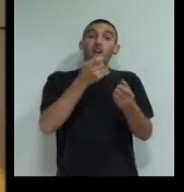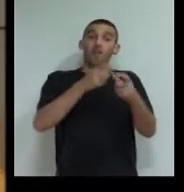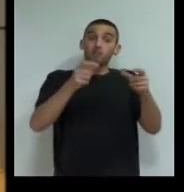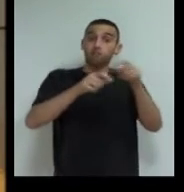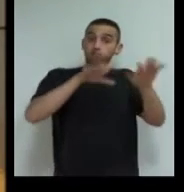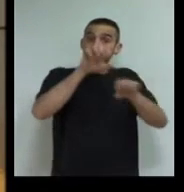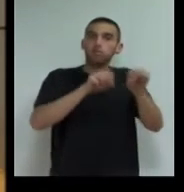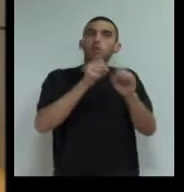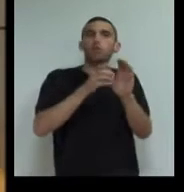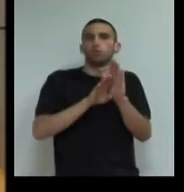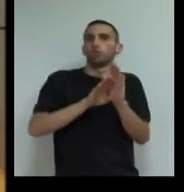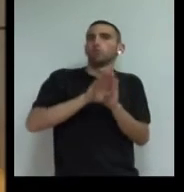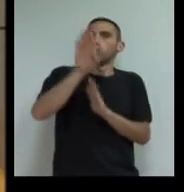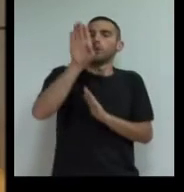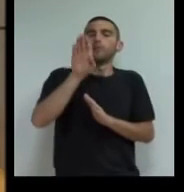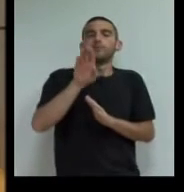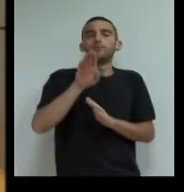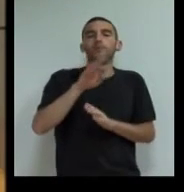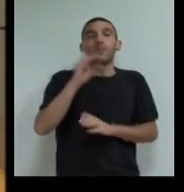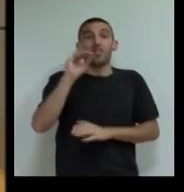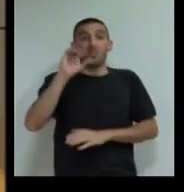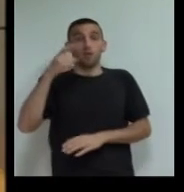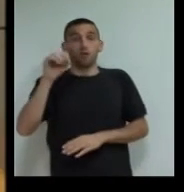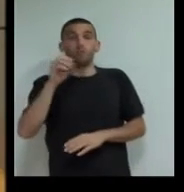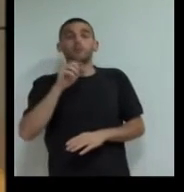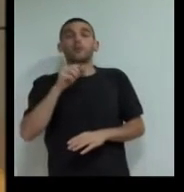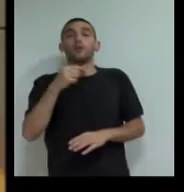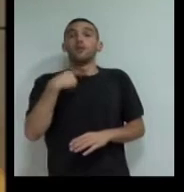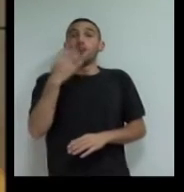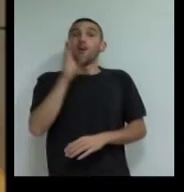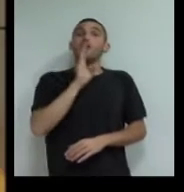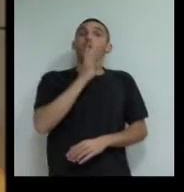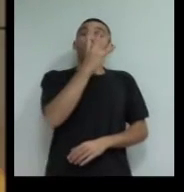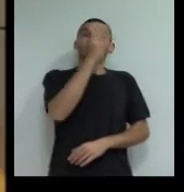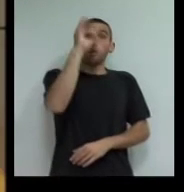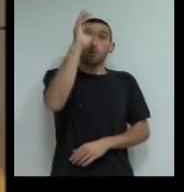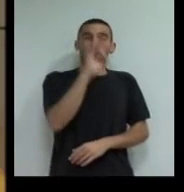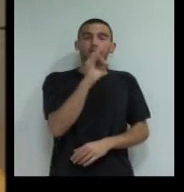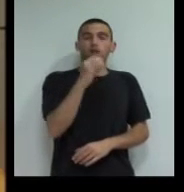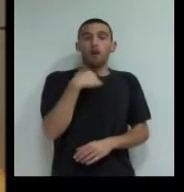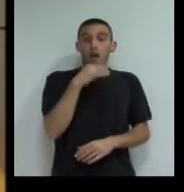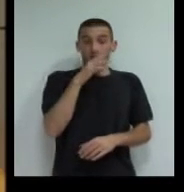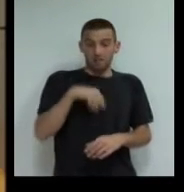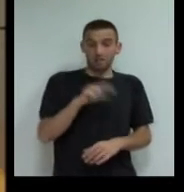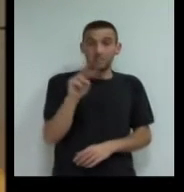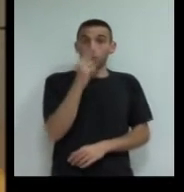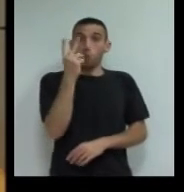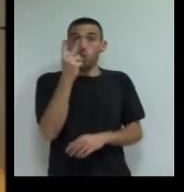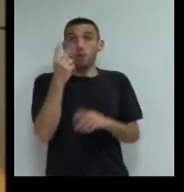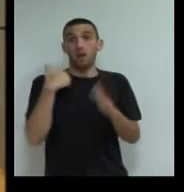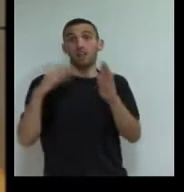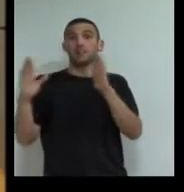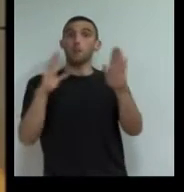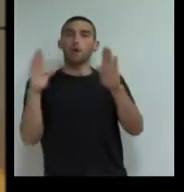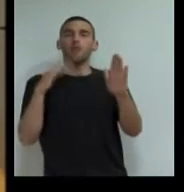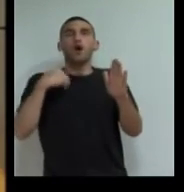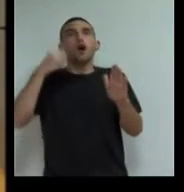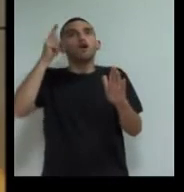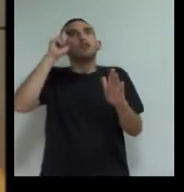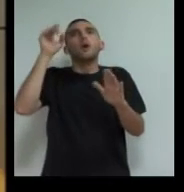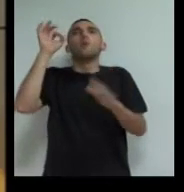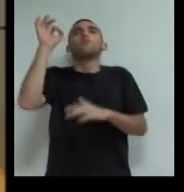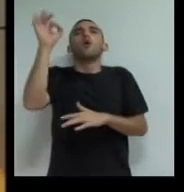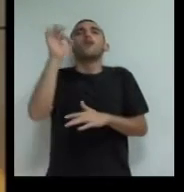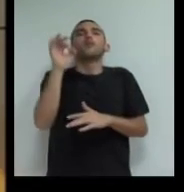espectadores. Y en cuanto a lo del 4 o 6%, pues nosotros llevamos segunda temporada, no sé decirte cuánto el